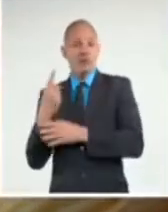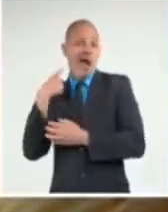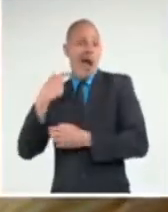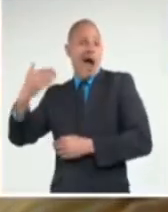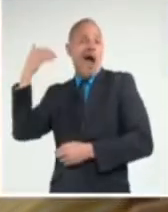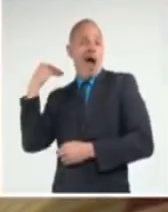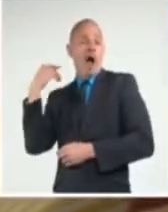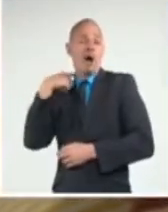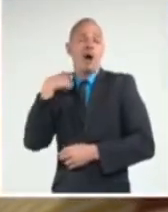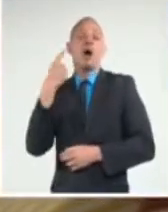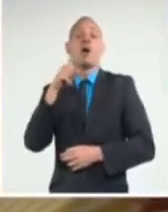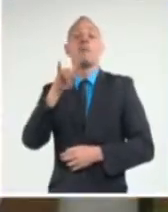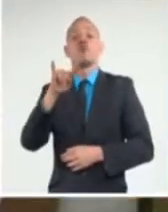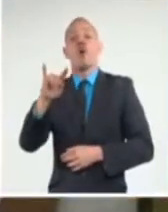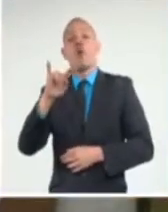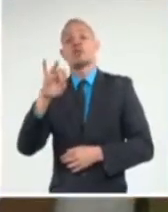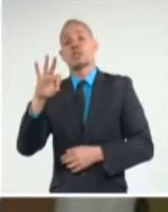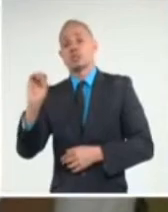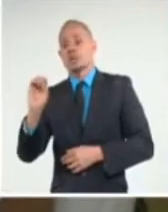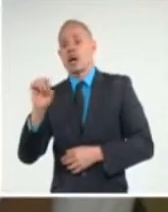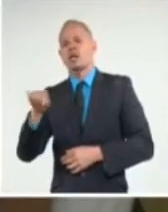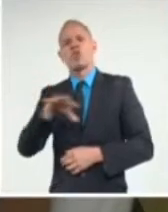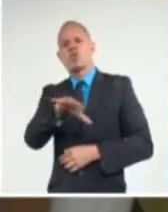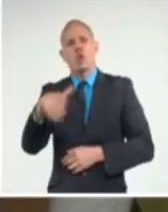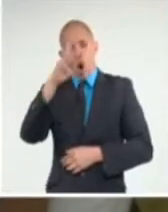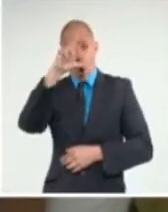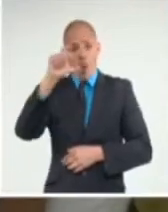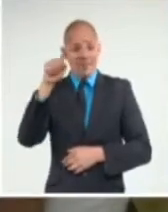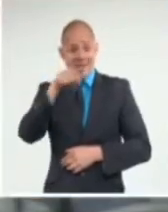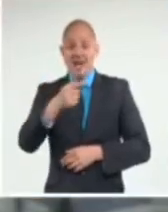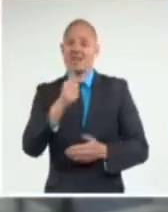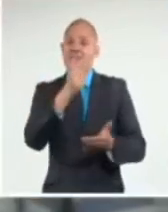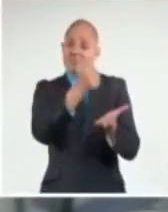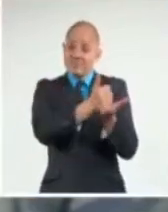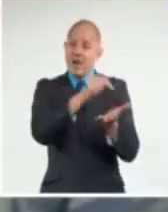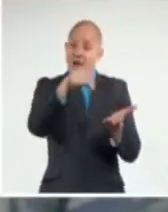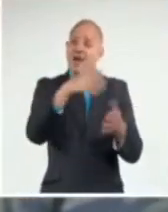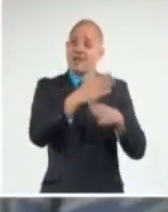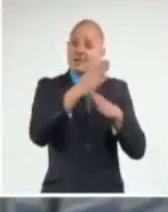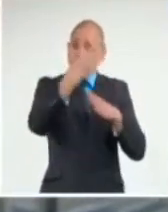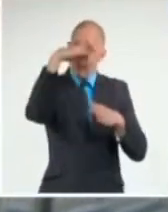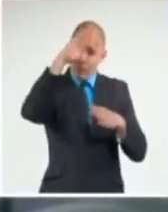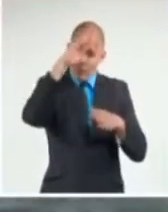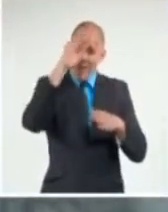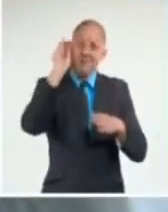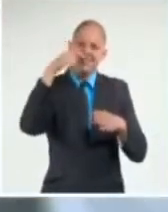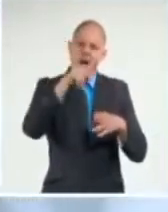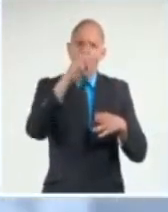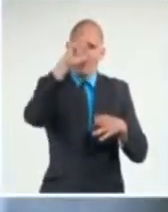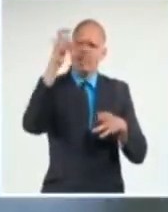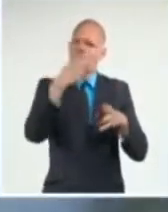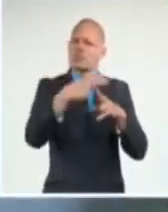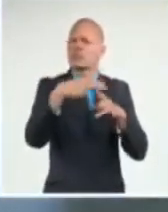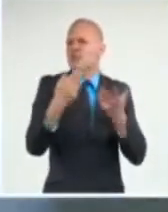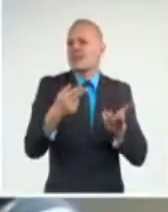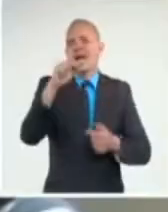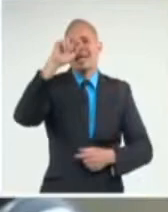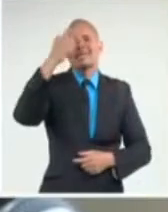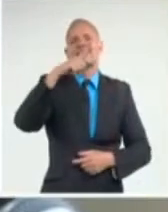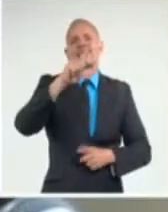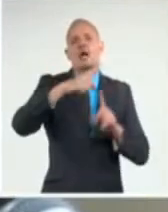1980 en el hospital clínico-quirúrgico saturnino lora por el comandante juan almeida bosque que